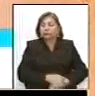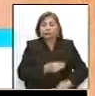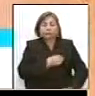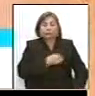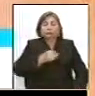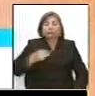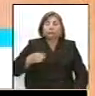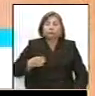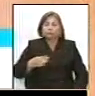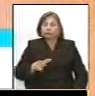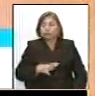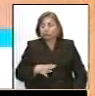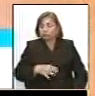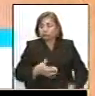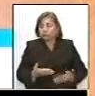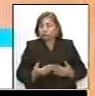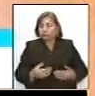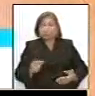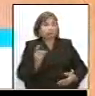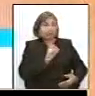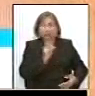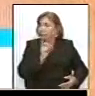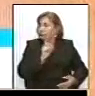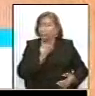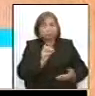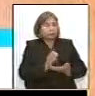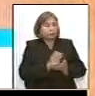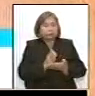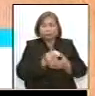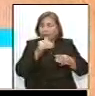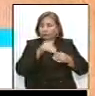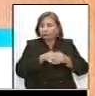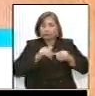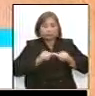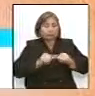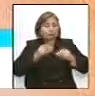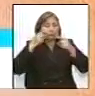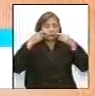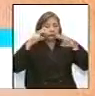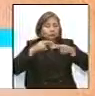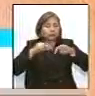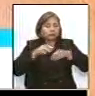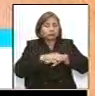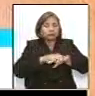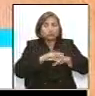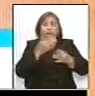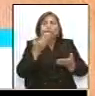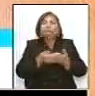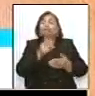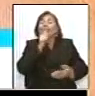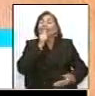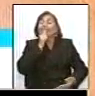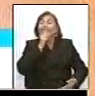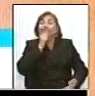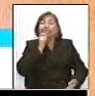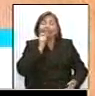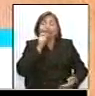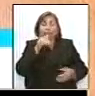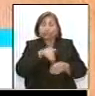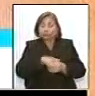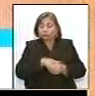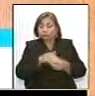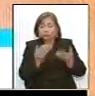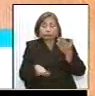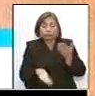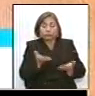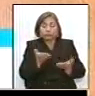de la Comisión de Ética Parlamentaria no podrán participar en el proceso de investigación y deberán abstenerse de emitir su voto cuando ocurran alguna